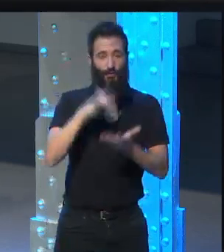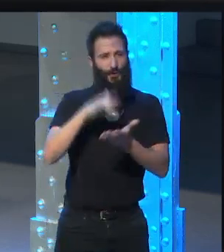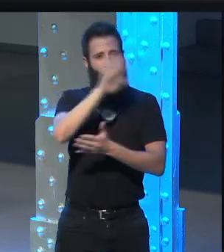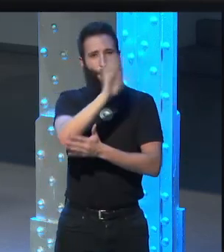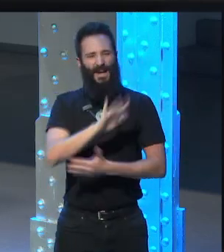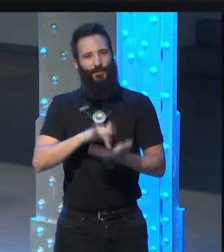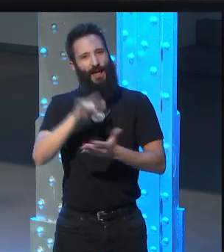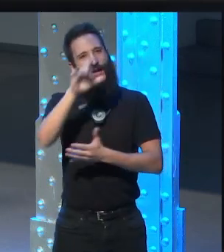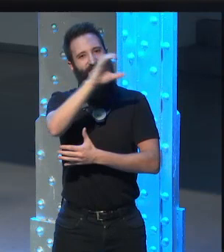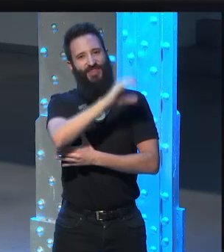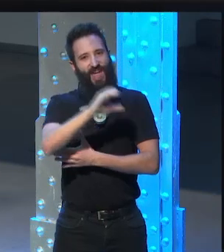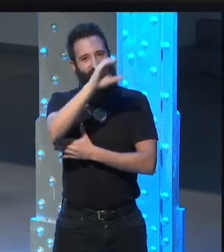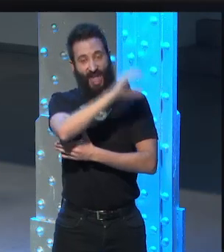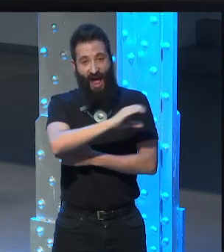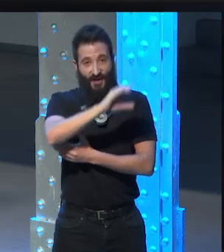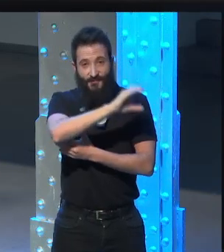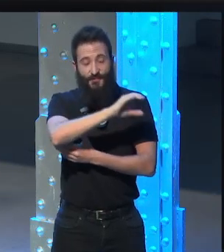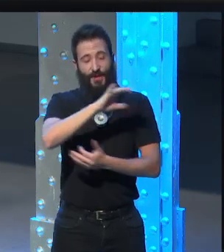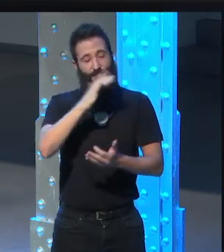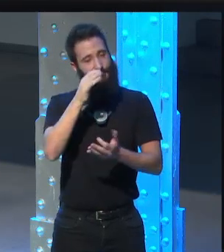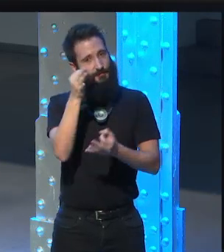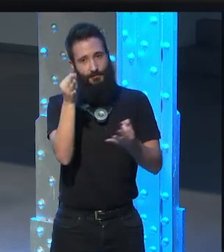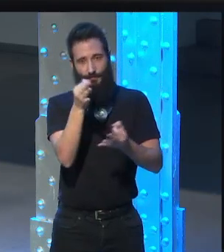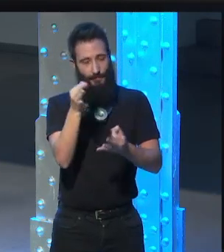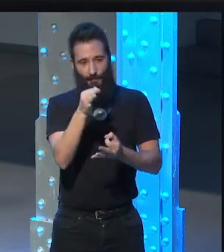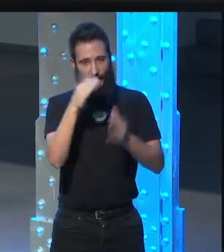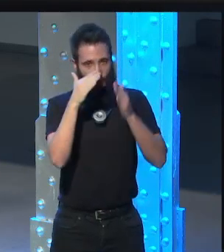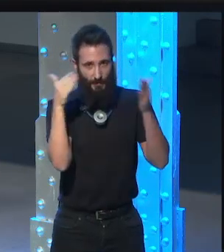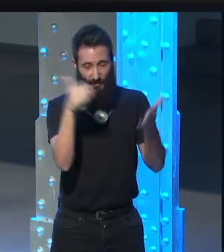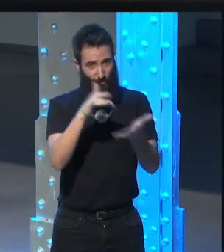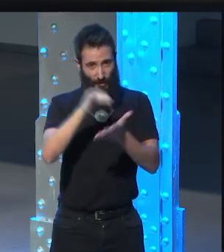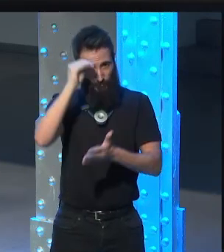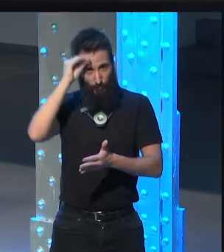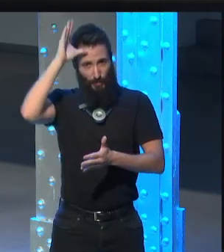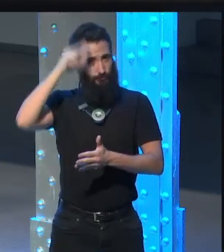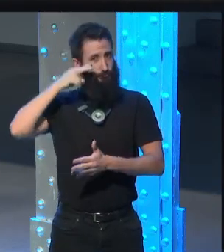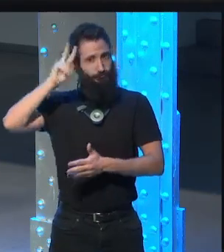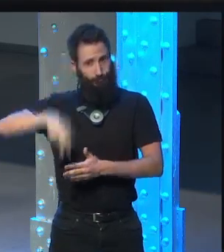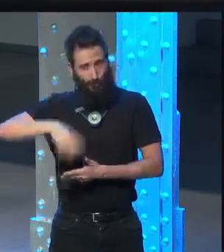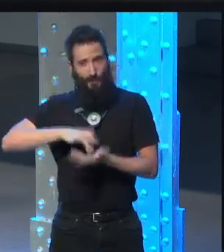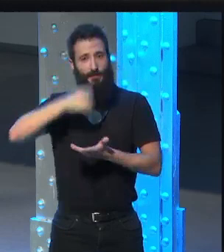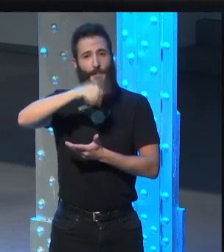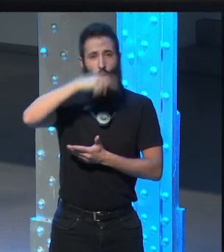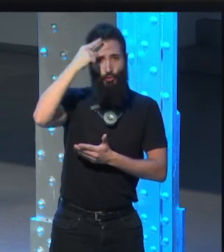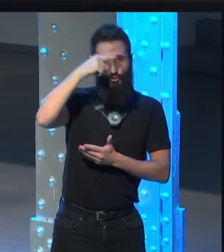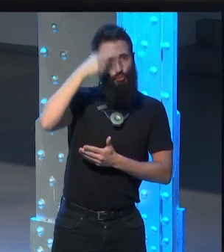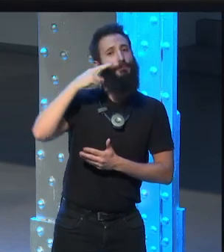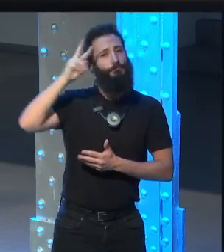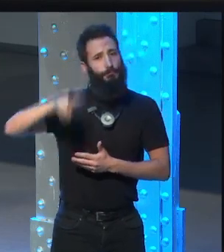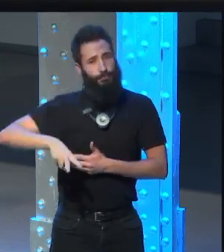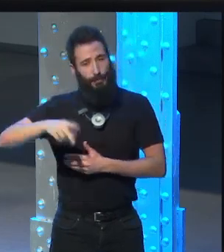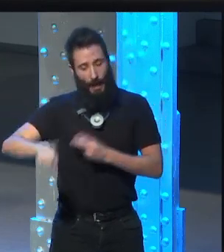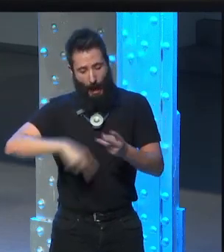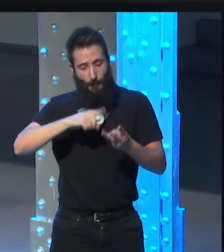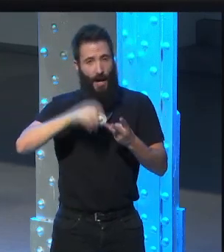la ciencia, desde luego, es conocimiento, la ciencia también es cultura y la